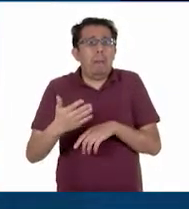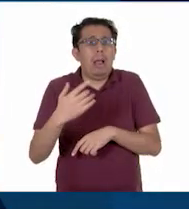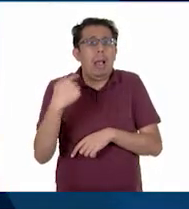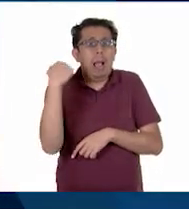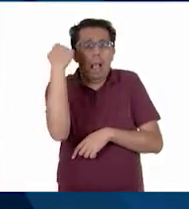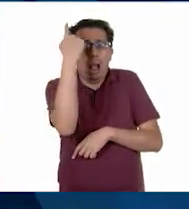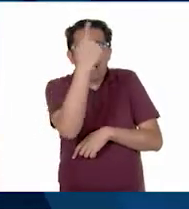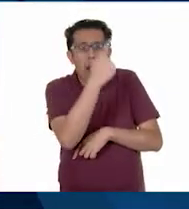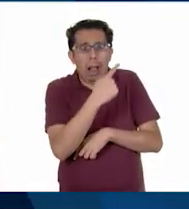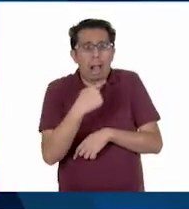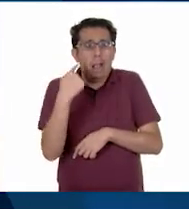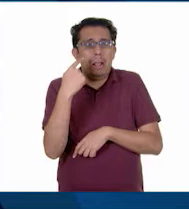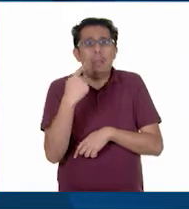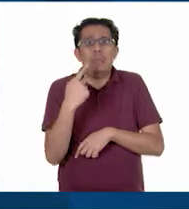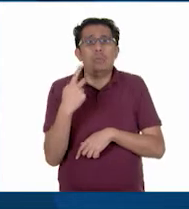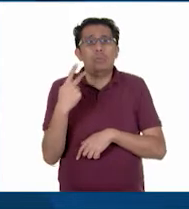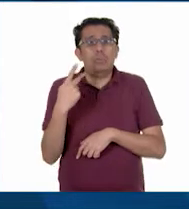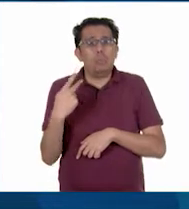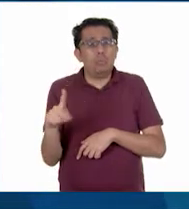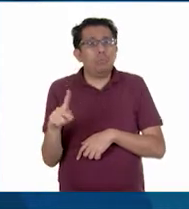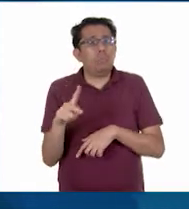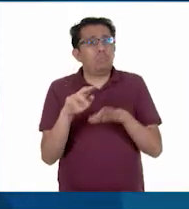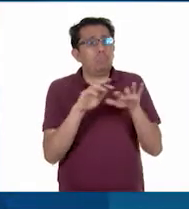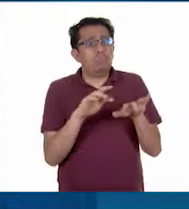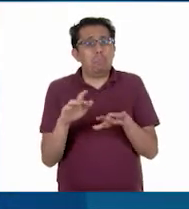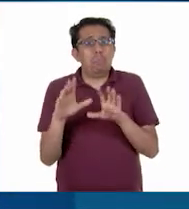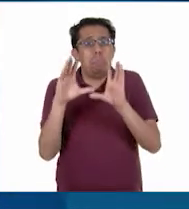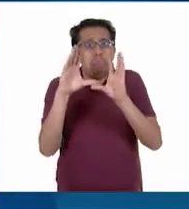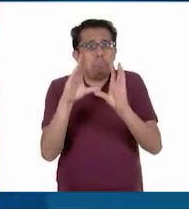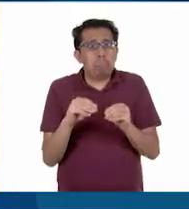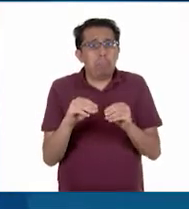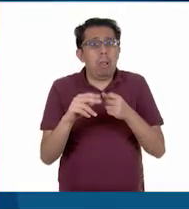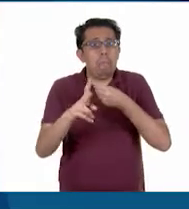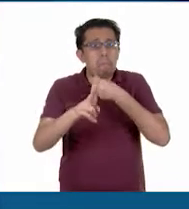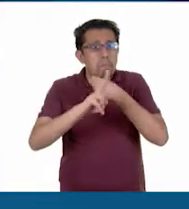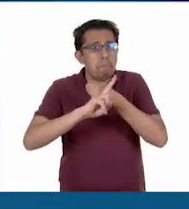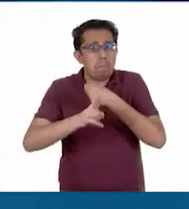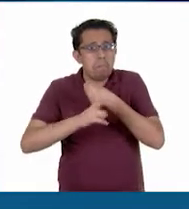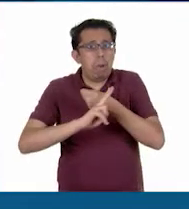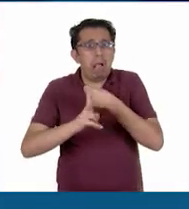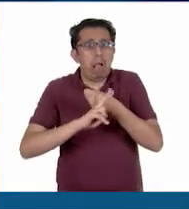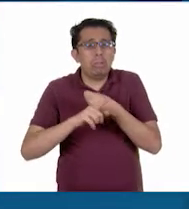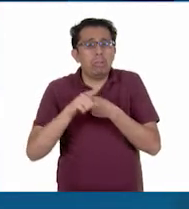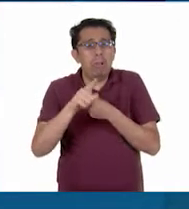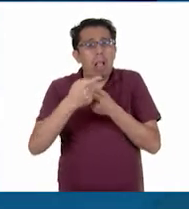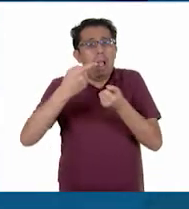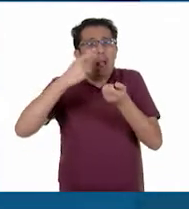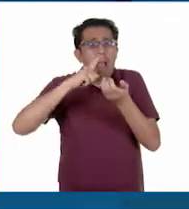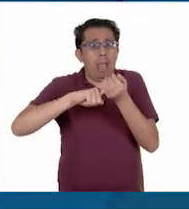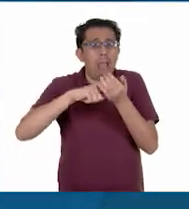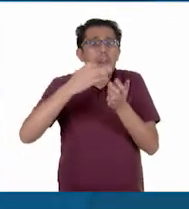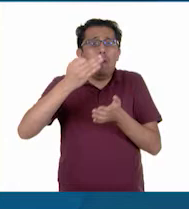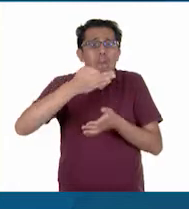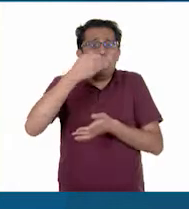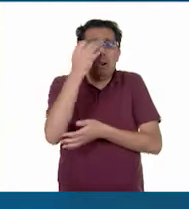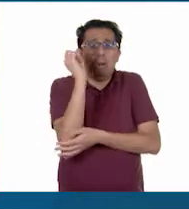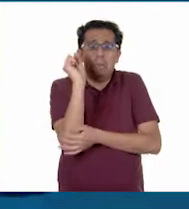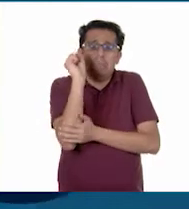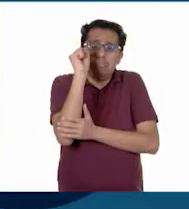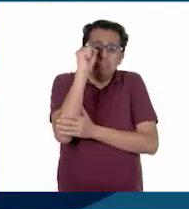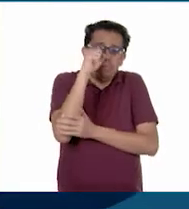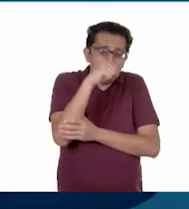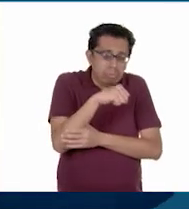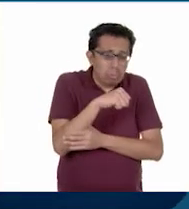el teclado de su clave sonoro y en un vaso, olvidada, se desmaya una flor.